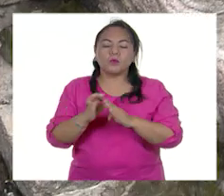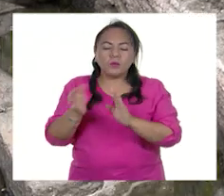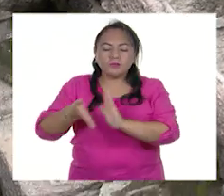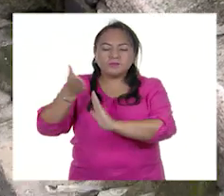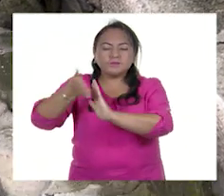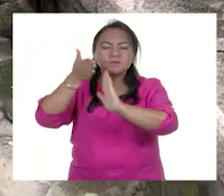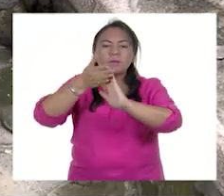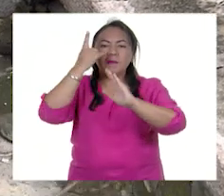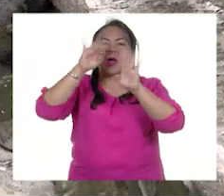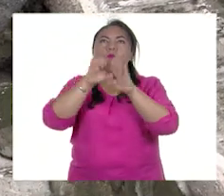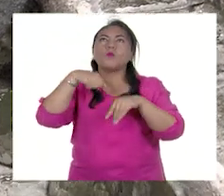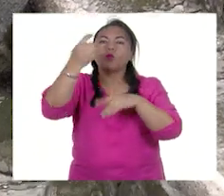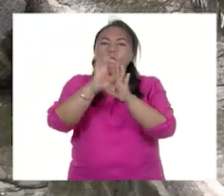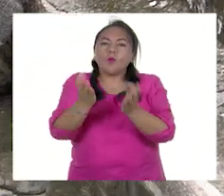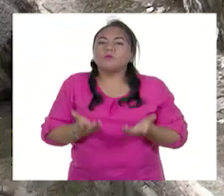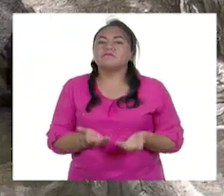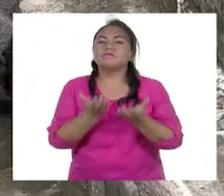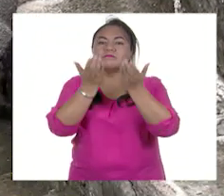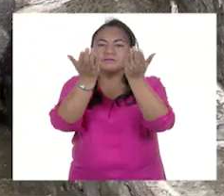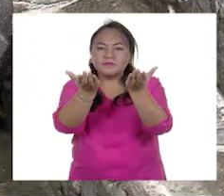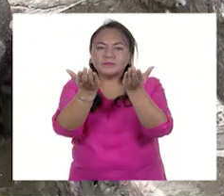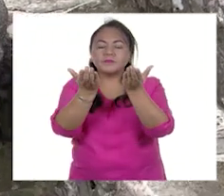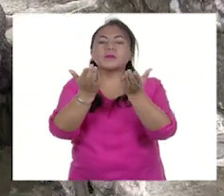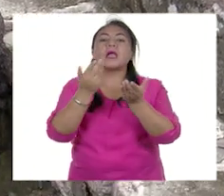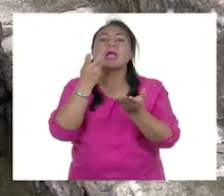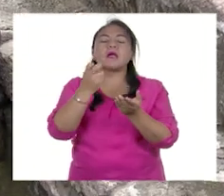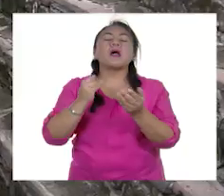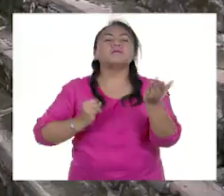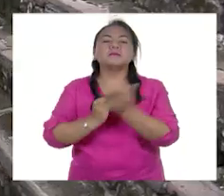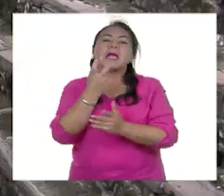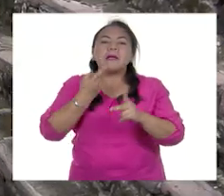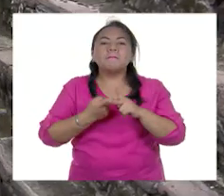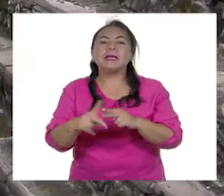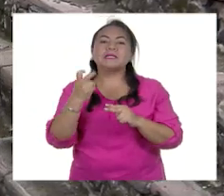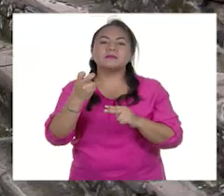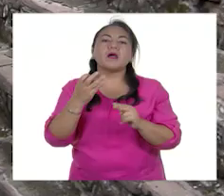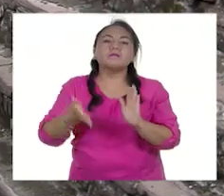a rellenar y a construir la siguiente etapa constructiva.